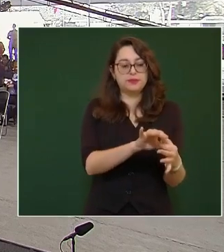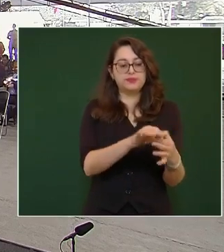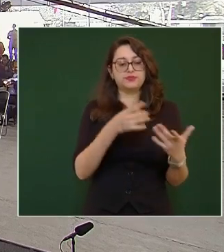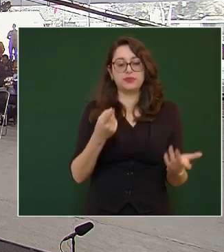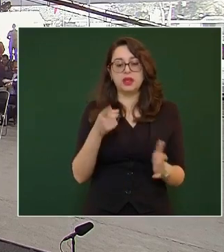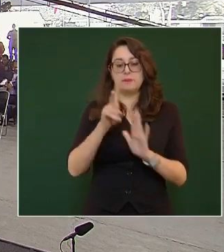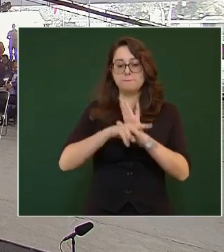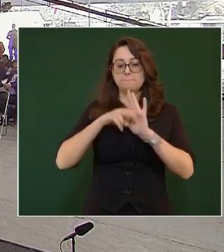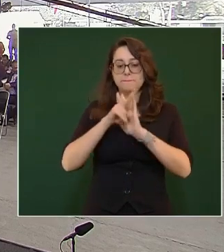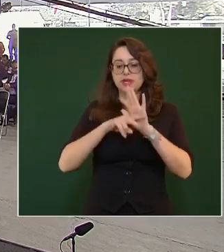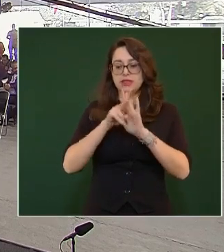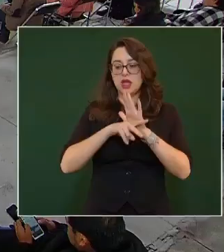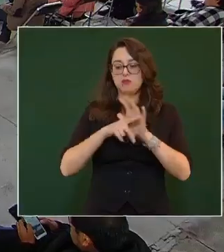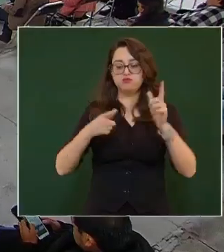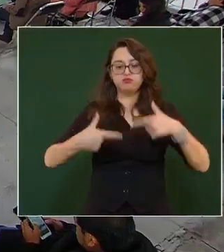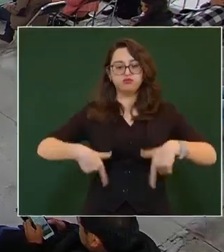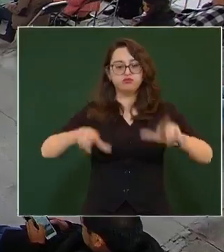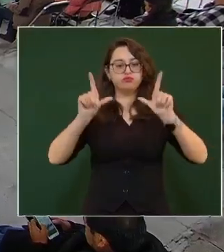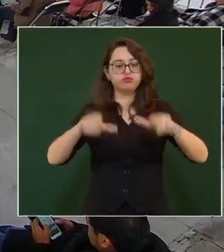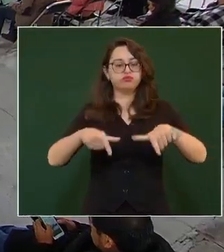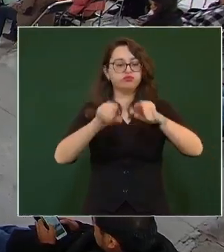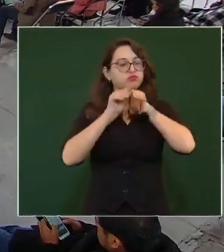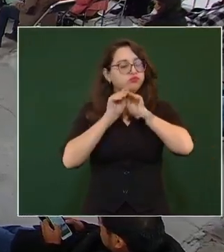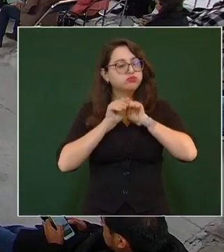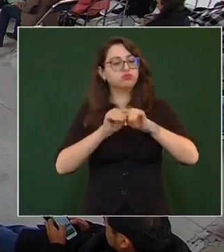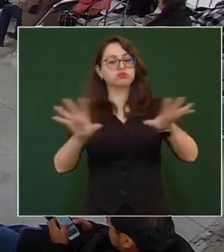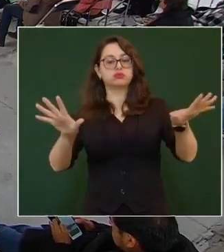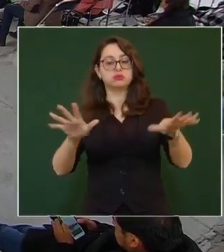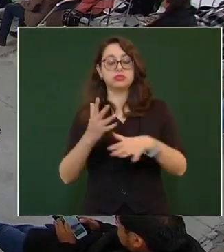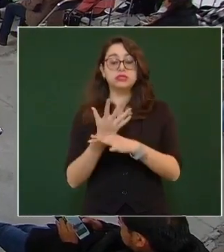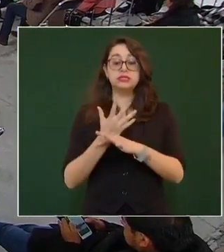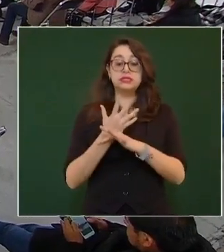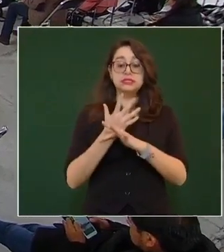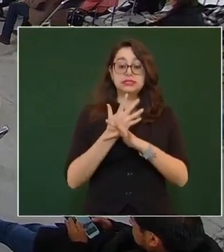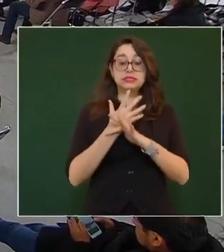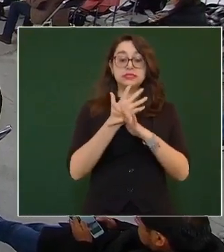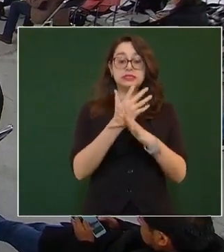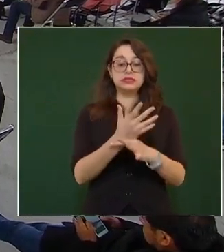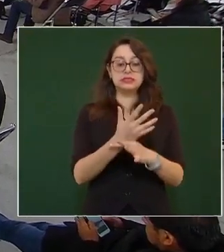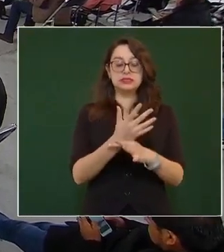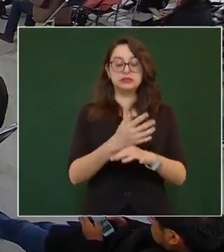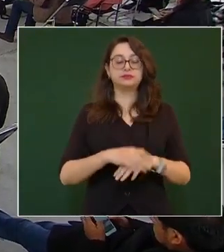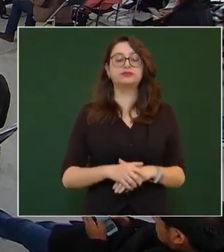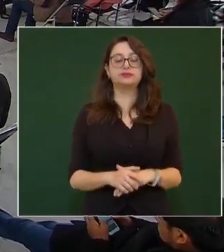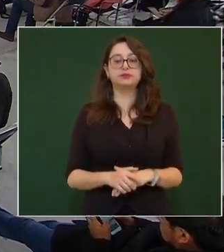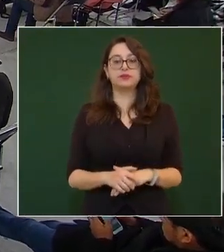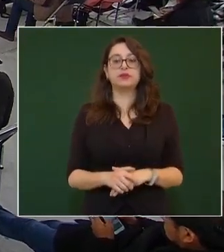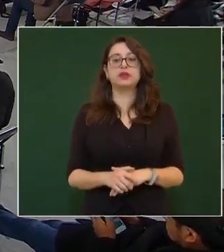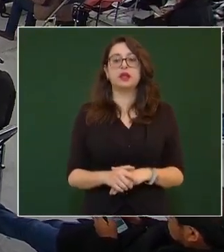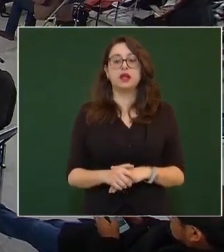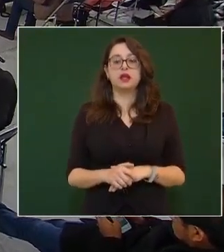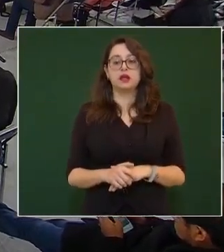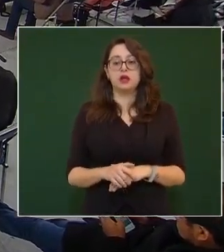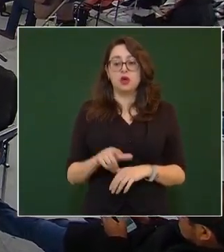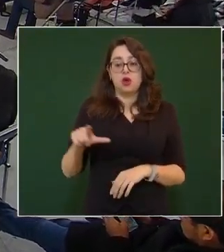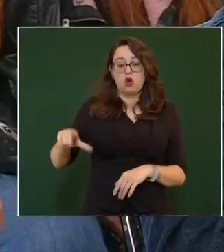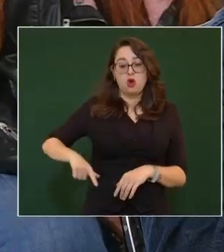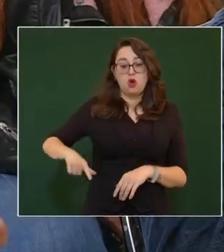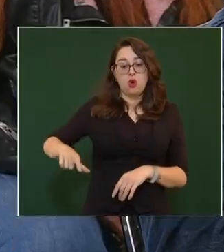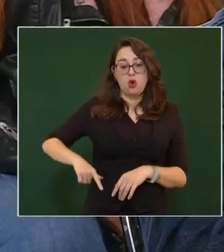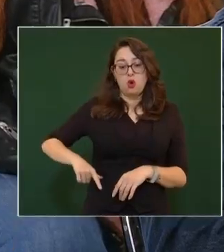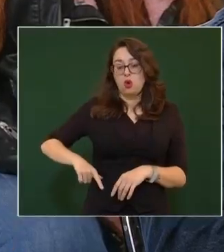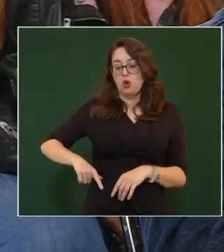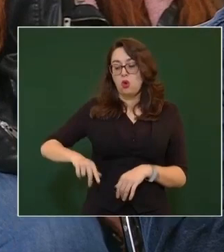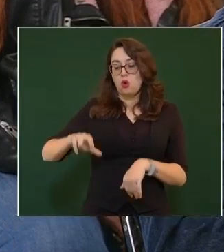difundió un video muy fuerte en donde denunció persecución y le puso nombre y apellido. Denunció persecución del gobernador